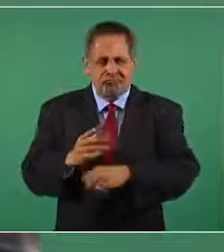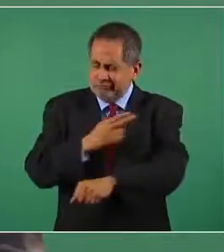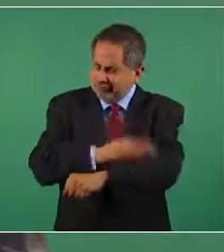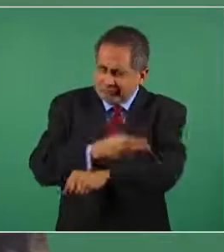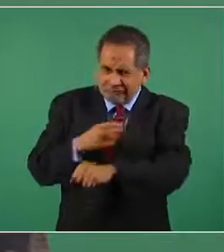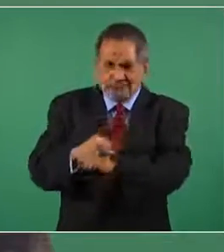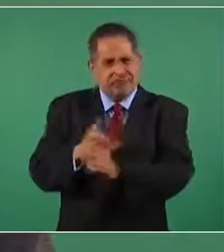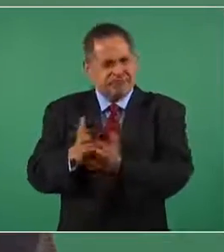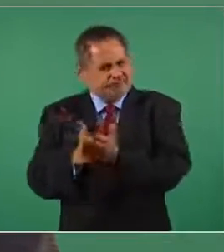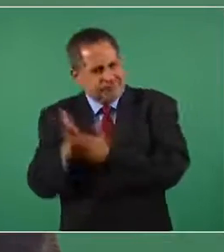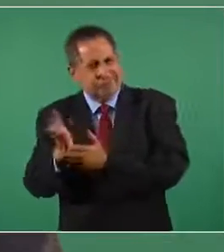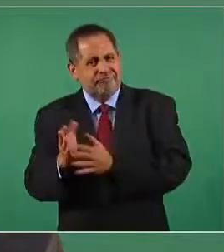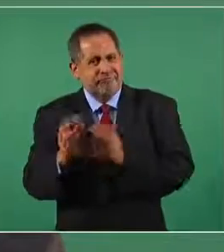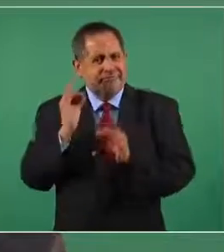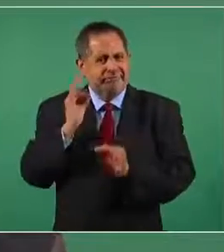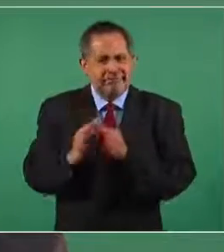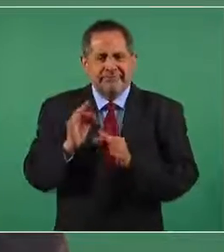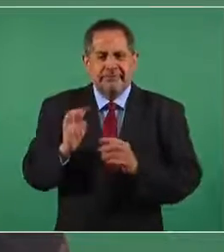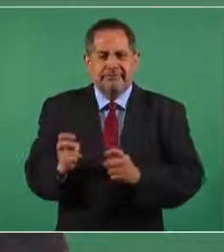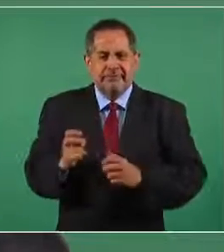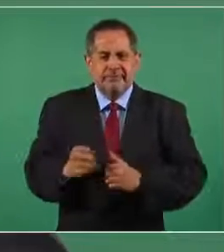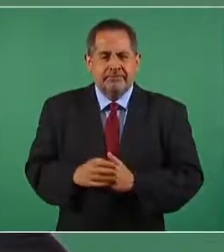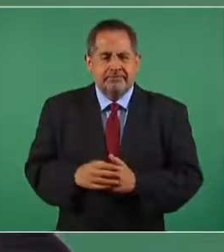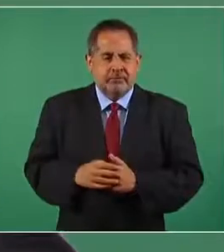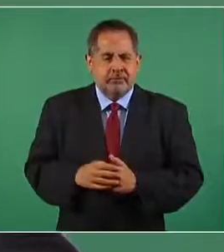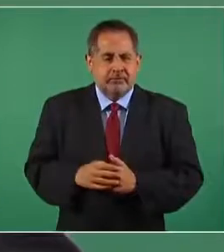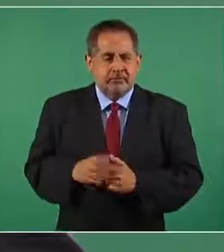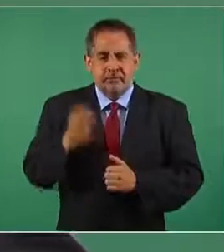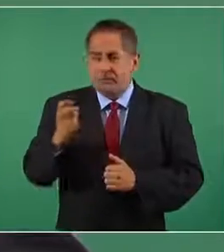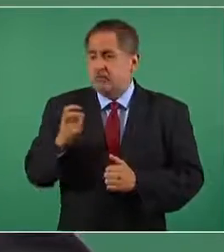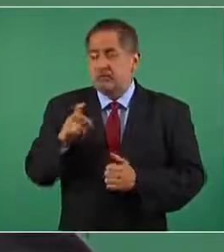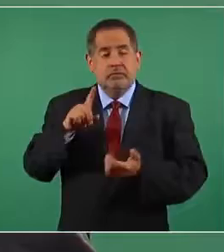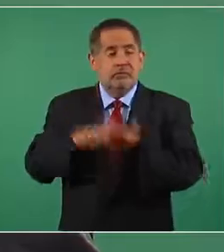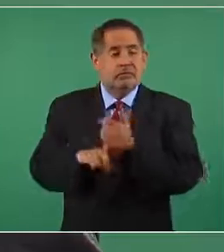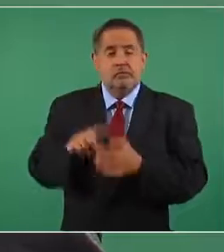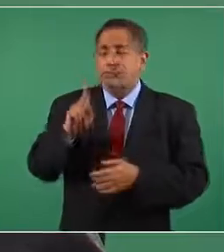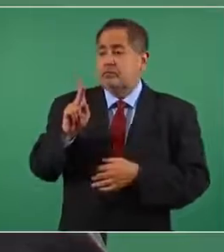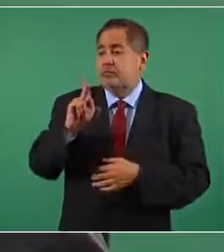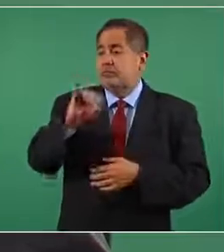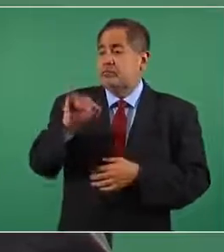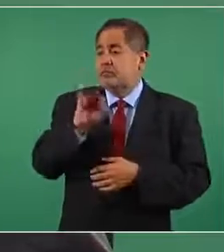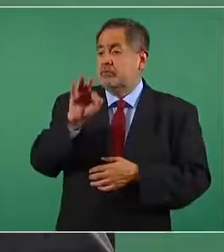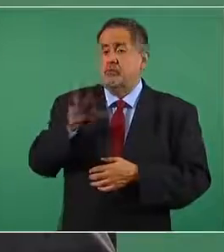honestos, íntegros, en todo el Poder Judicial,